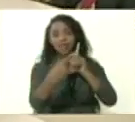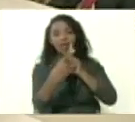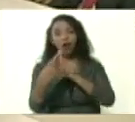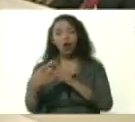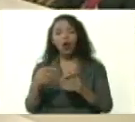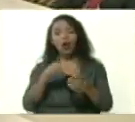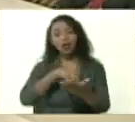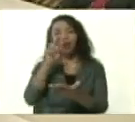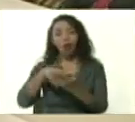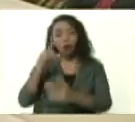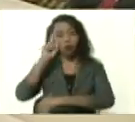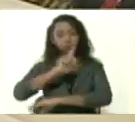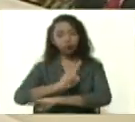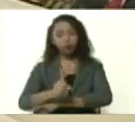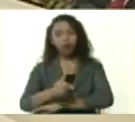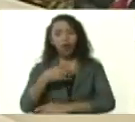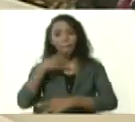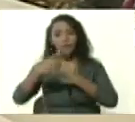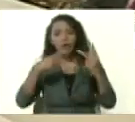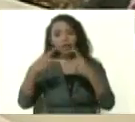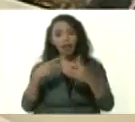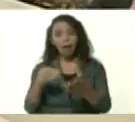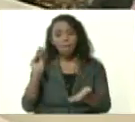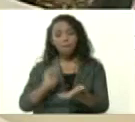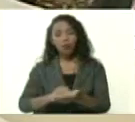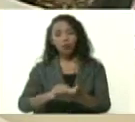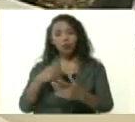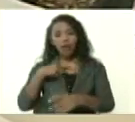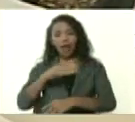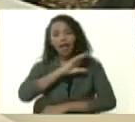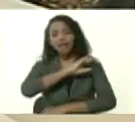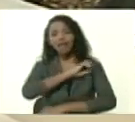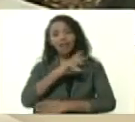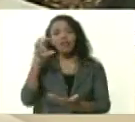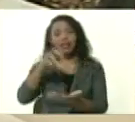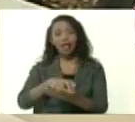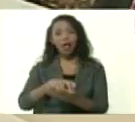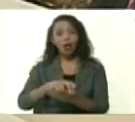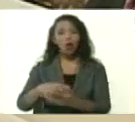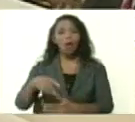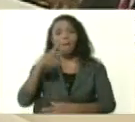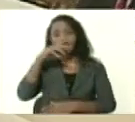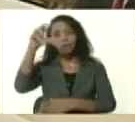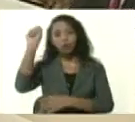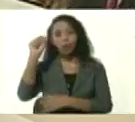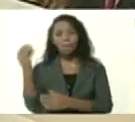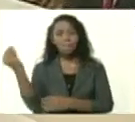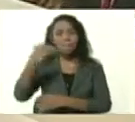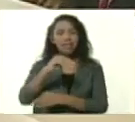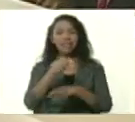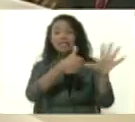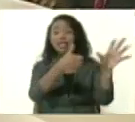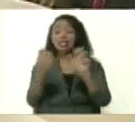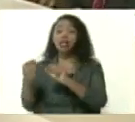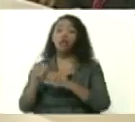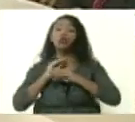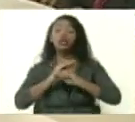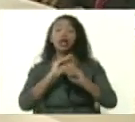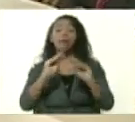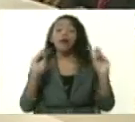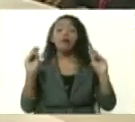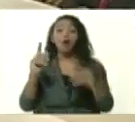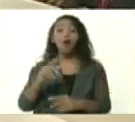embargo obedece a una política permanente impulsada por el jefe de Estado venezolano, Nicolás Maduro Moros, con más de 600 llamados a